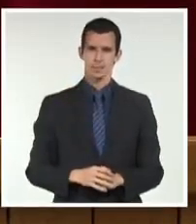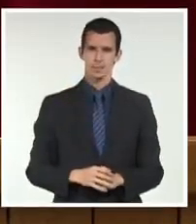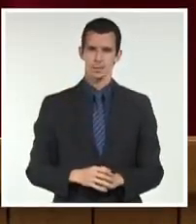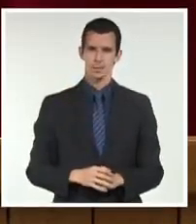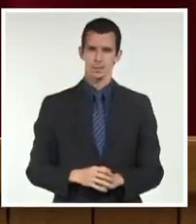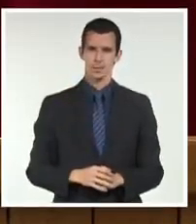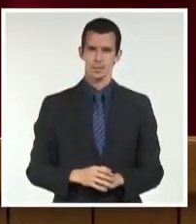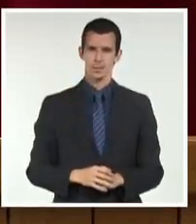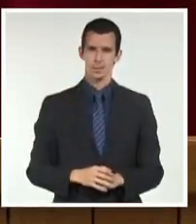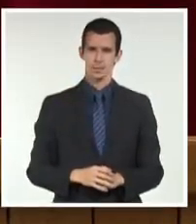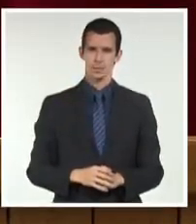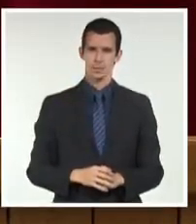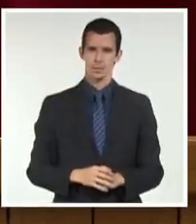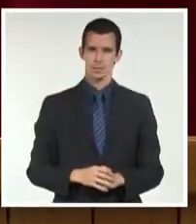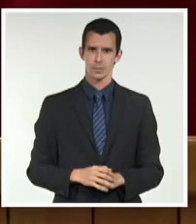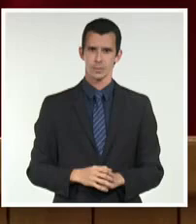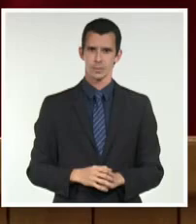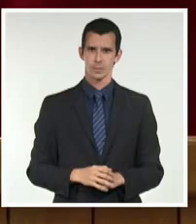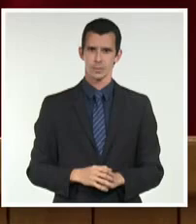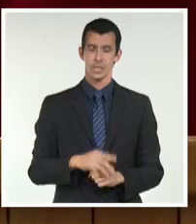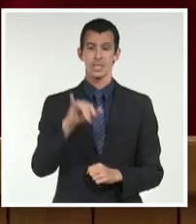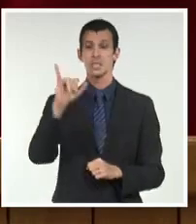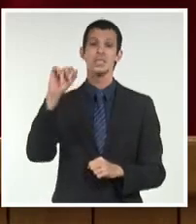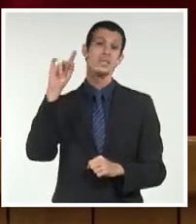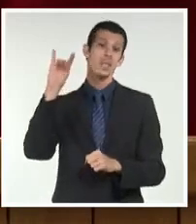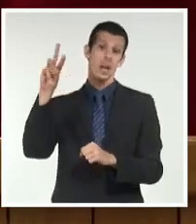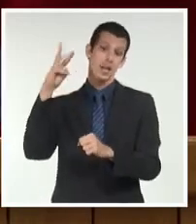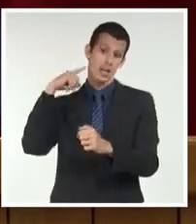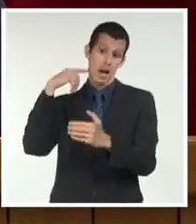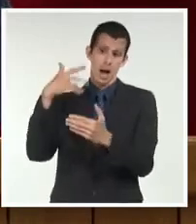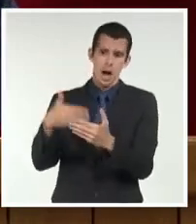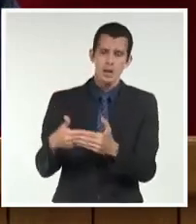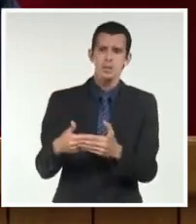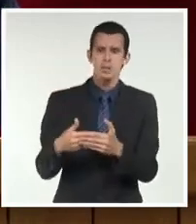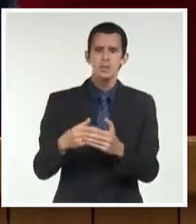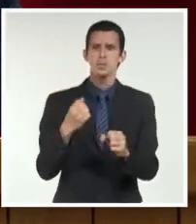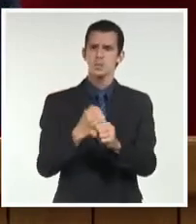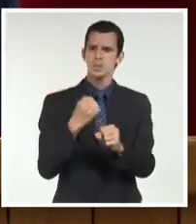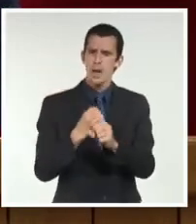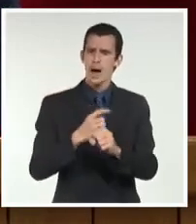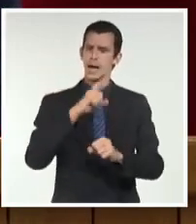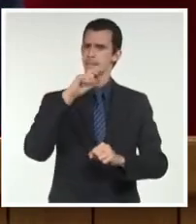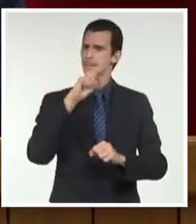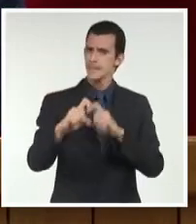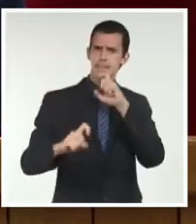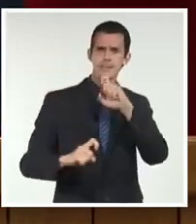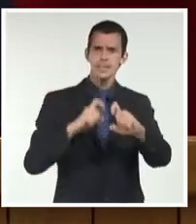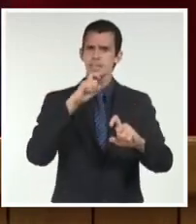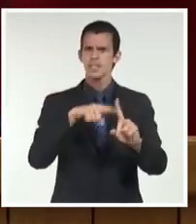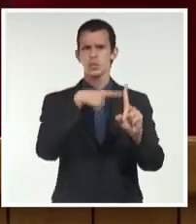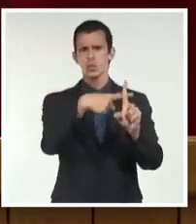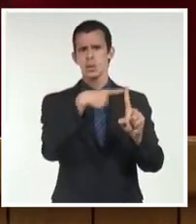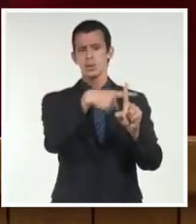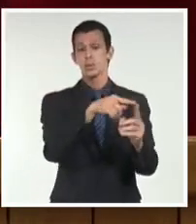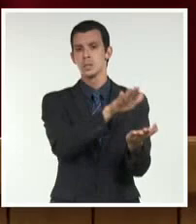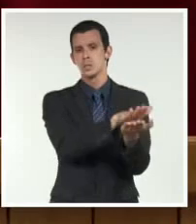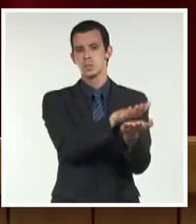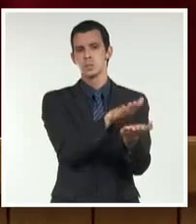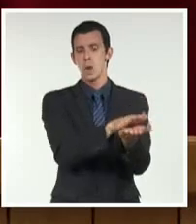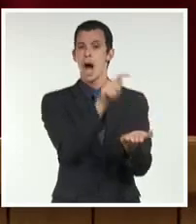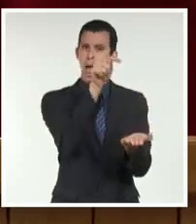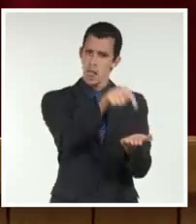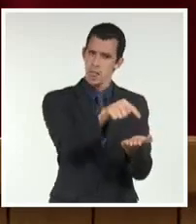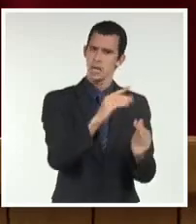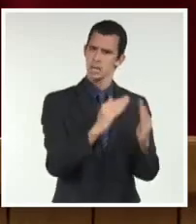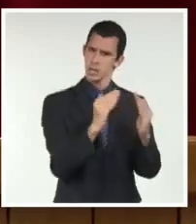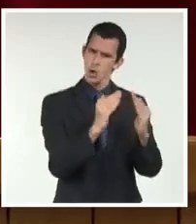de ese cerco brutal de 63 años y de nuestras debilidades en la administración para sortear el cerco.